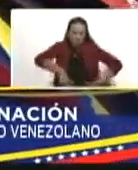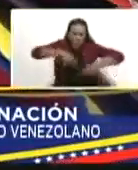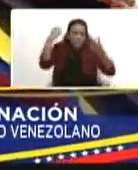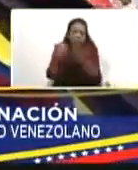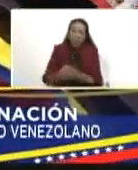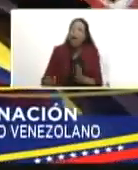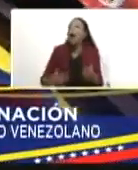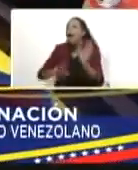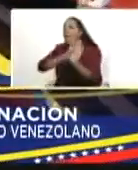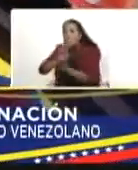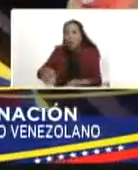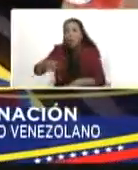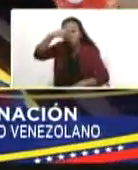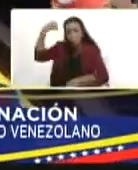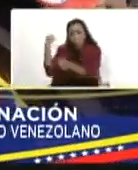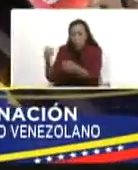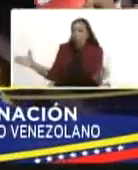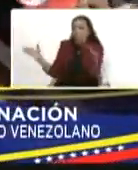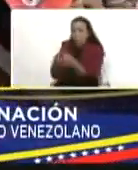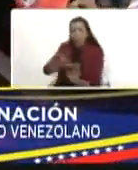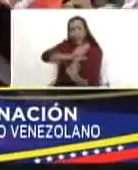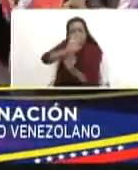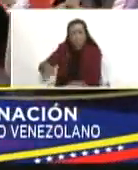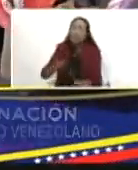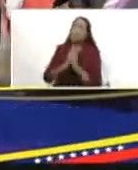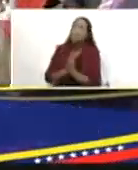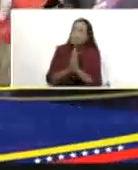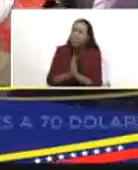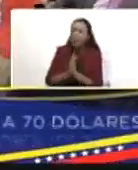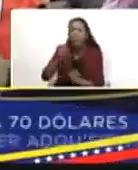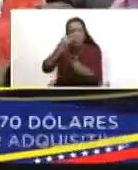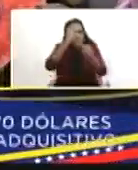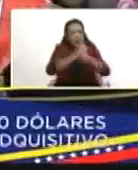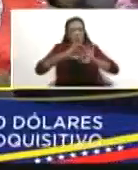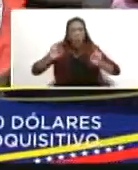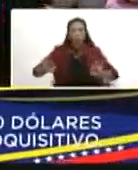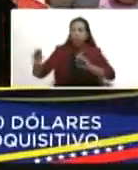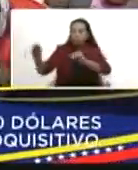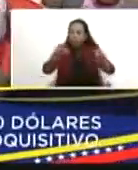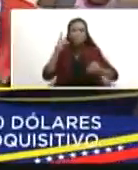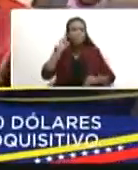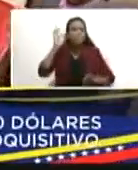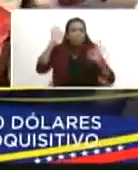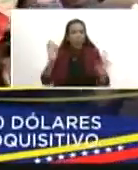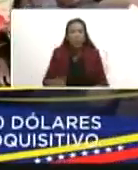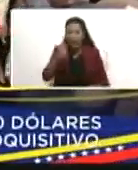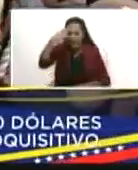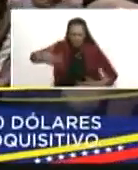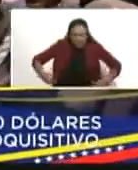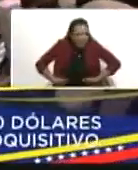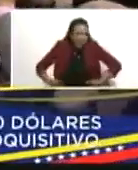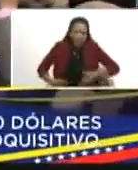todo el apoyo de la clase Obrera pido el apoyo de los trabajadores y las trabajadoras a este esfuerzo que estoy